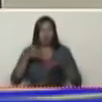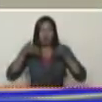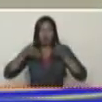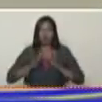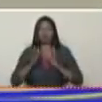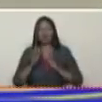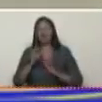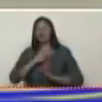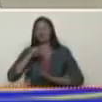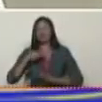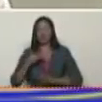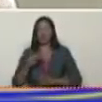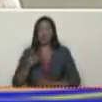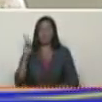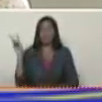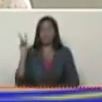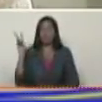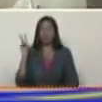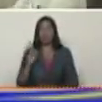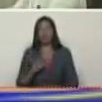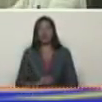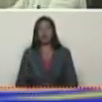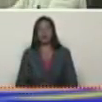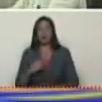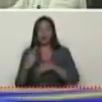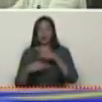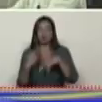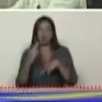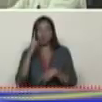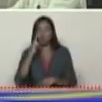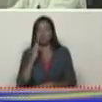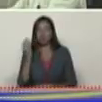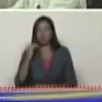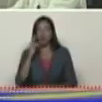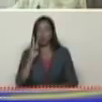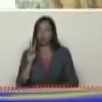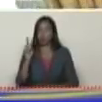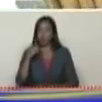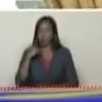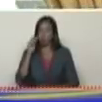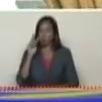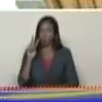tiempo que encabeza nuestra revolución bolivariana. Hoy vi